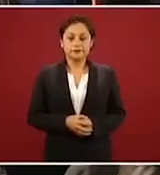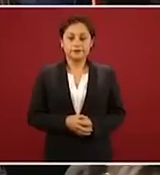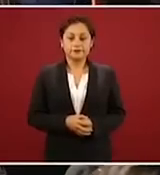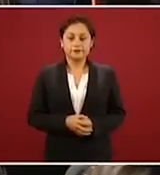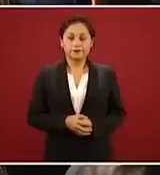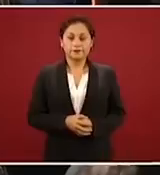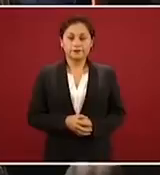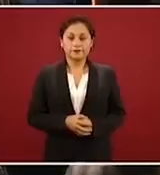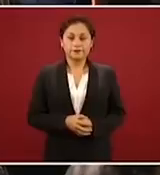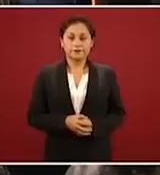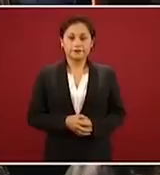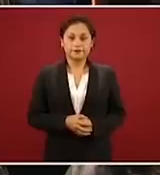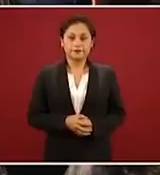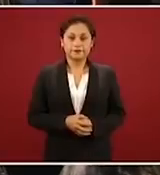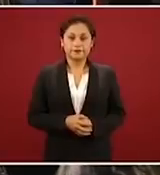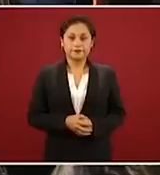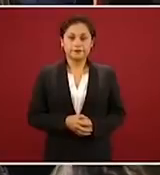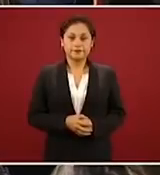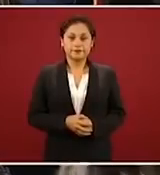Vamos a